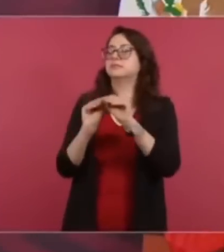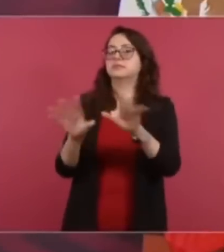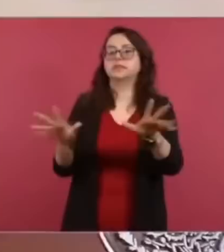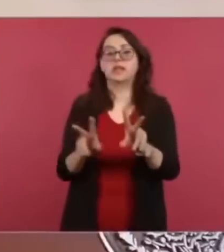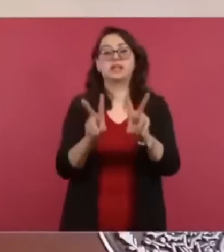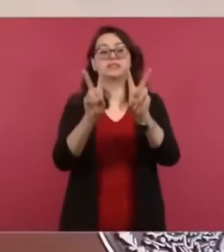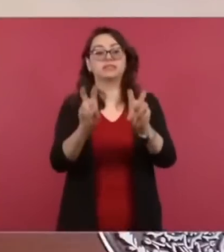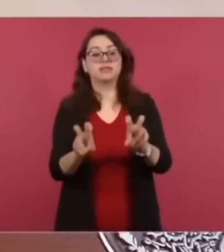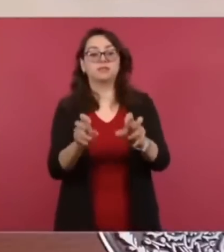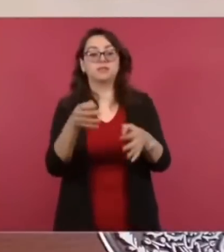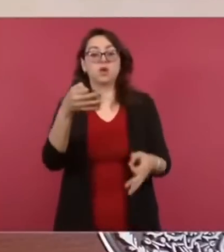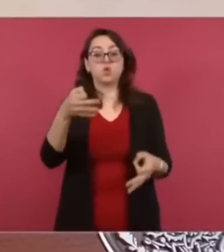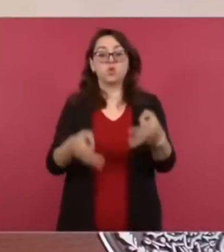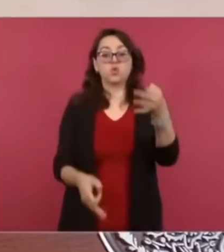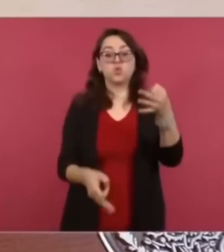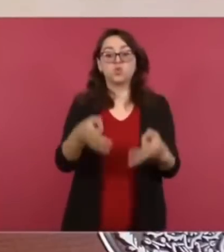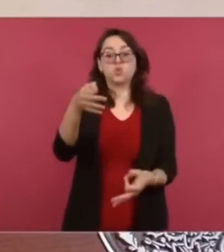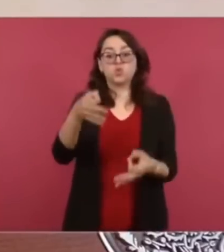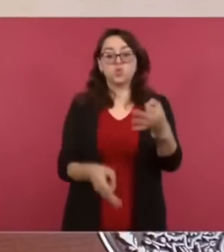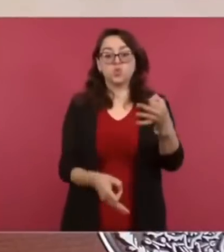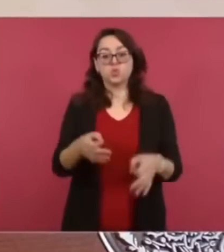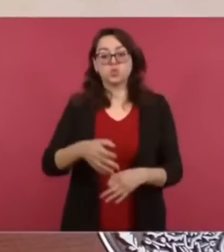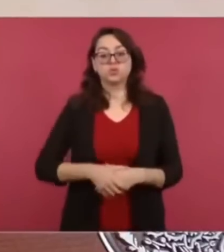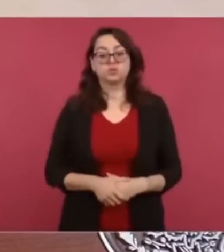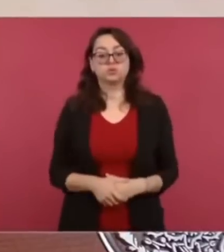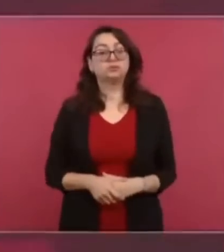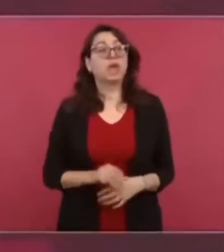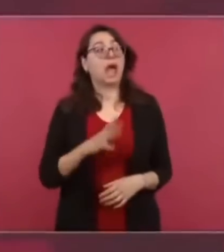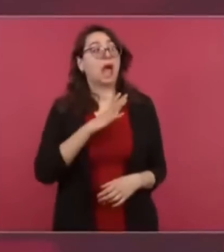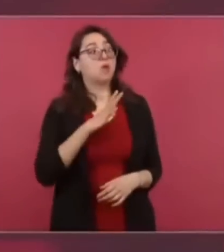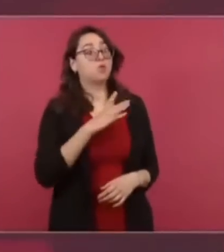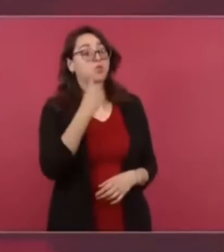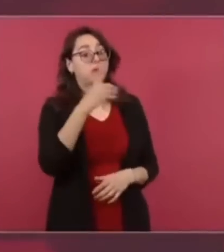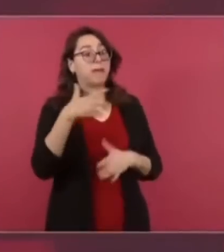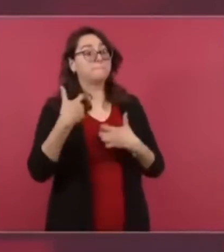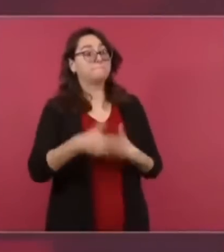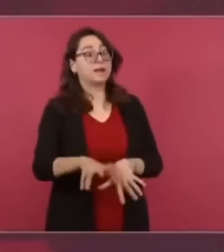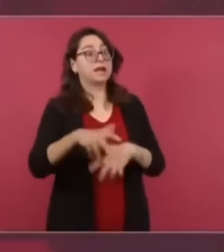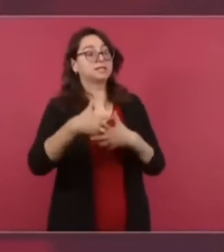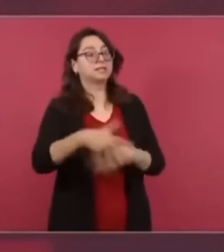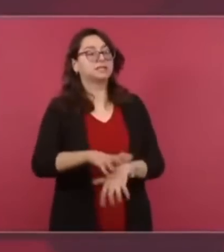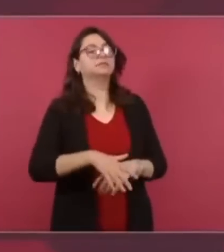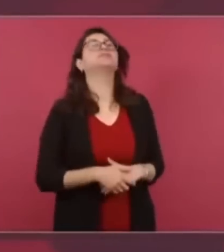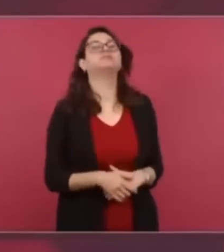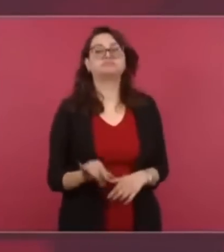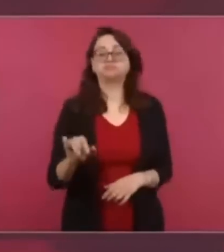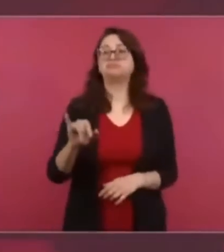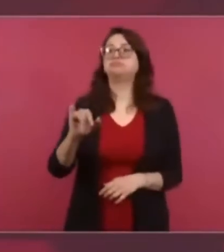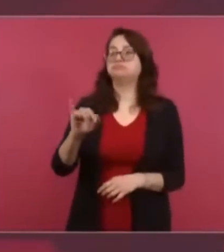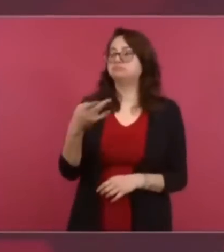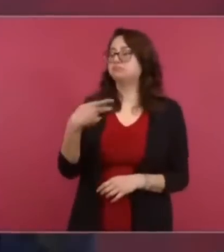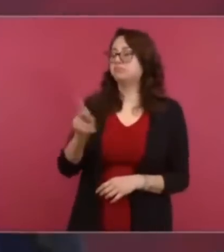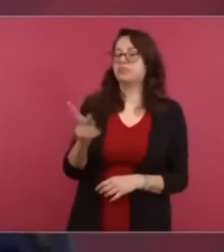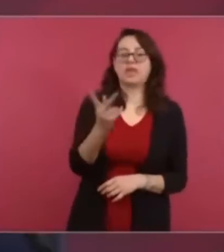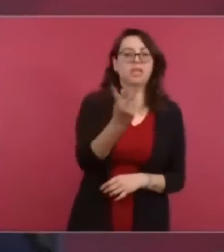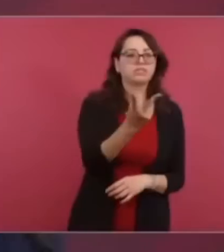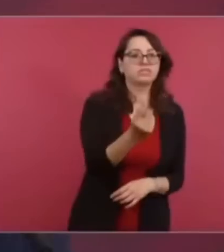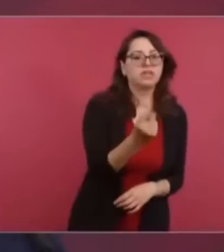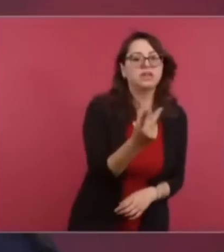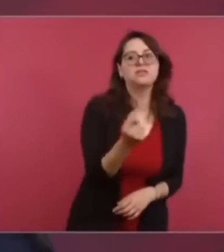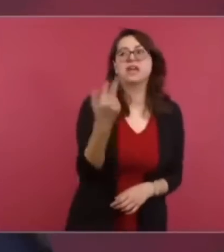Poder Judicial? La marcha que está convocada. Sí, pero un despliegue como si